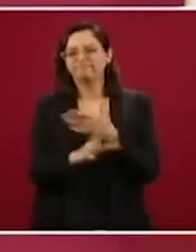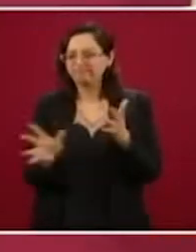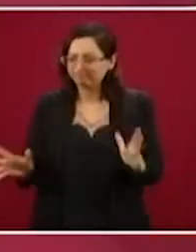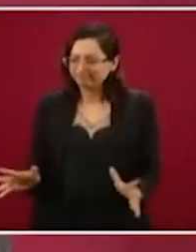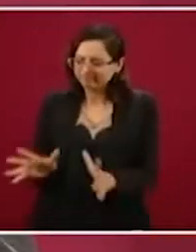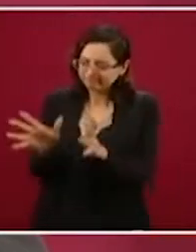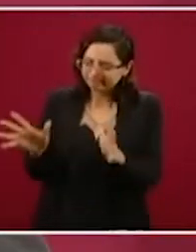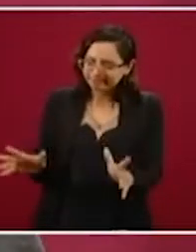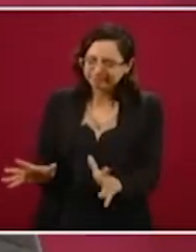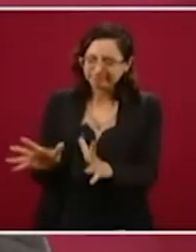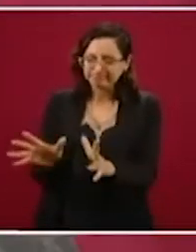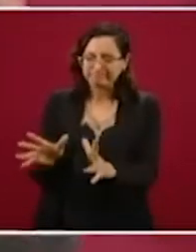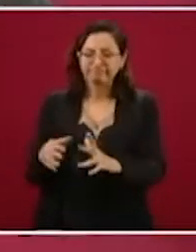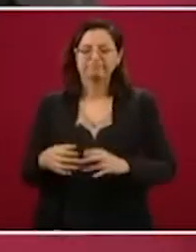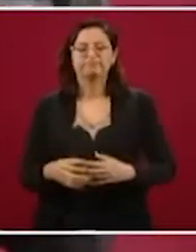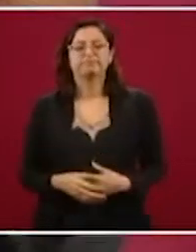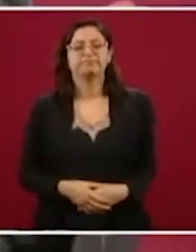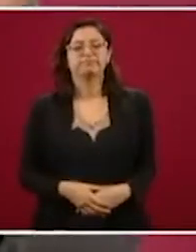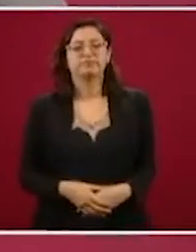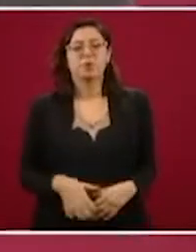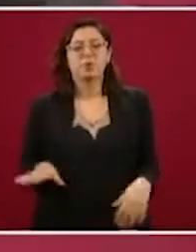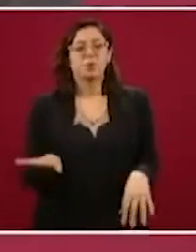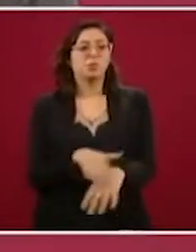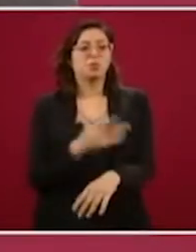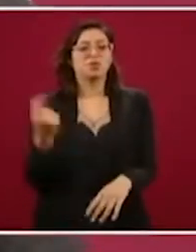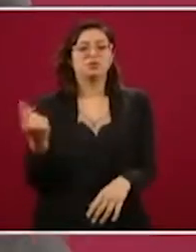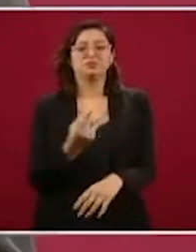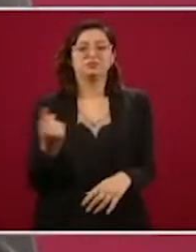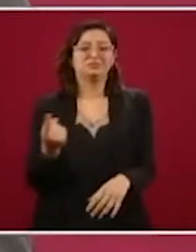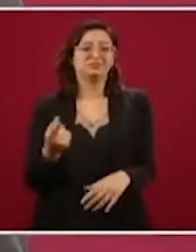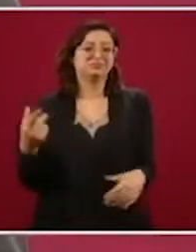que se han mantenido